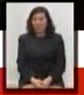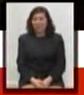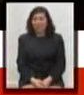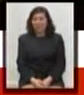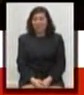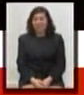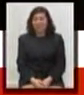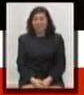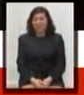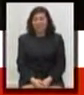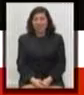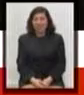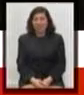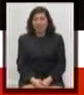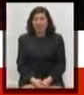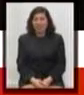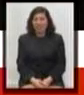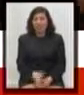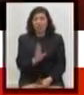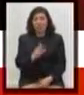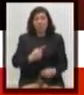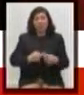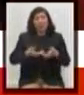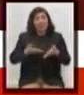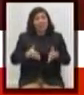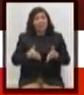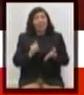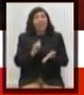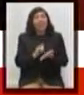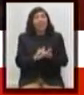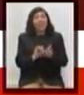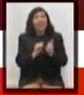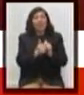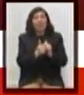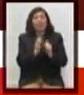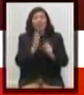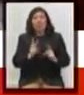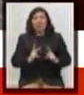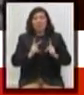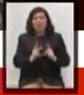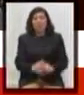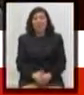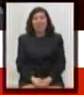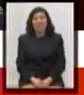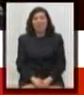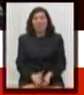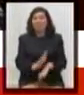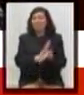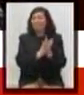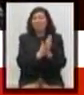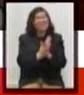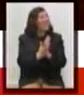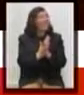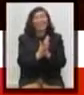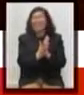Y la siguiente pregunta es lo que le quería hacer. Si usted volviera a nacer, ¿qué es lo que cambiaría de su vida? Nada.